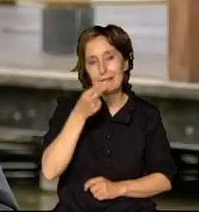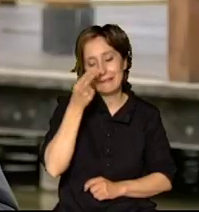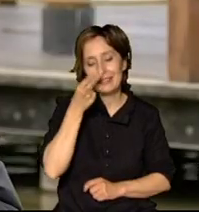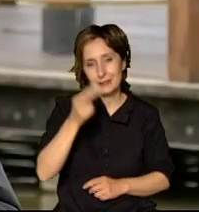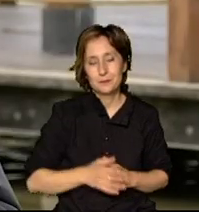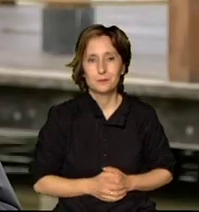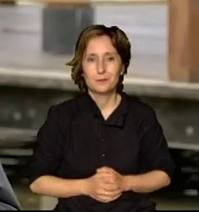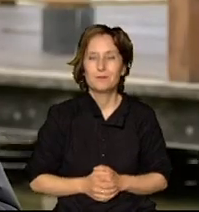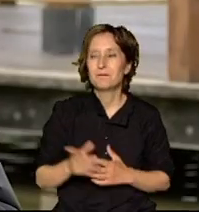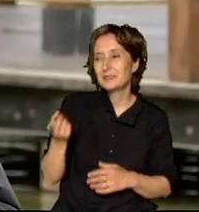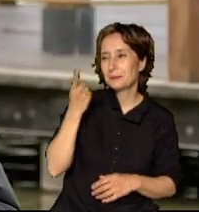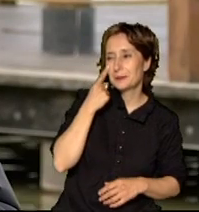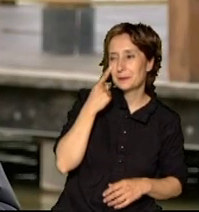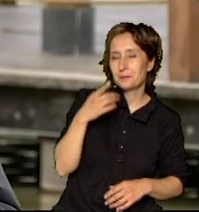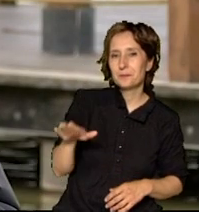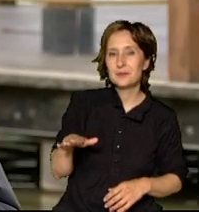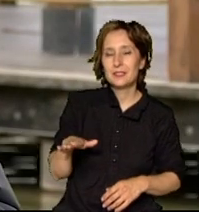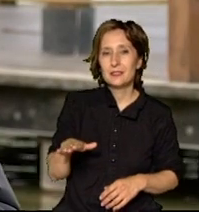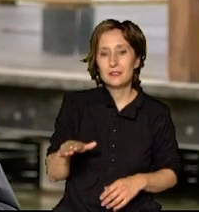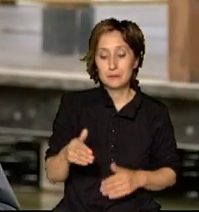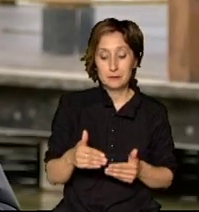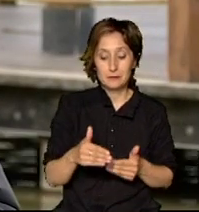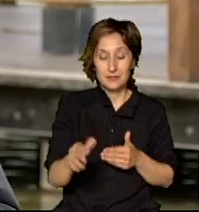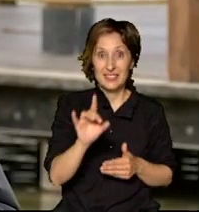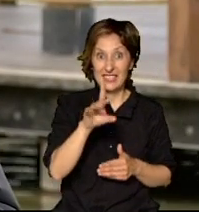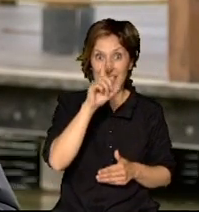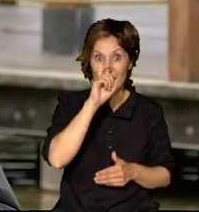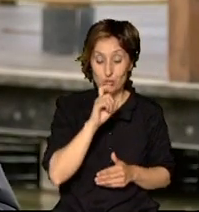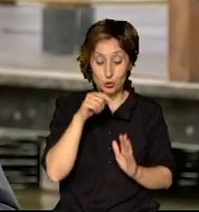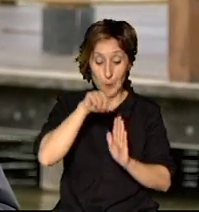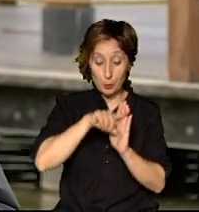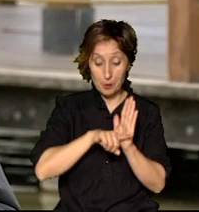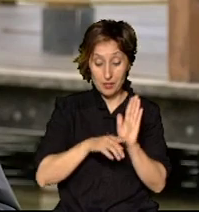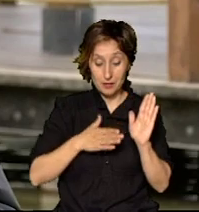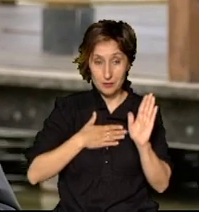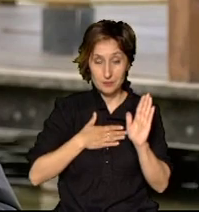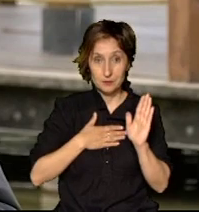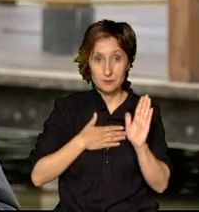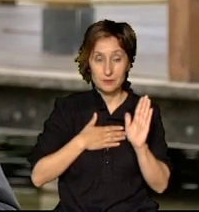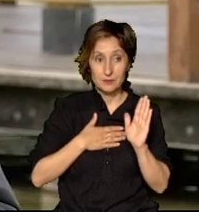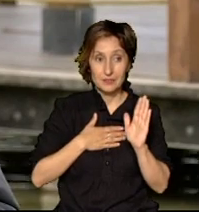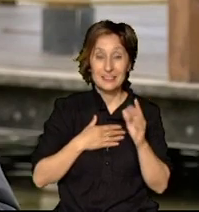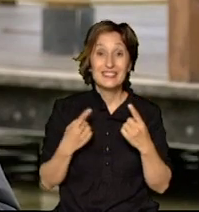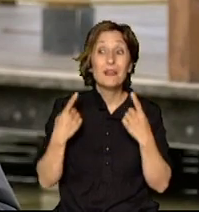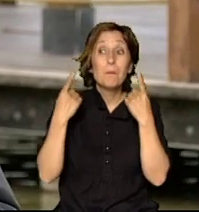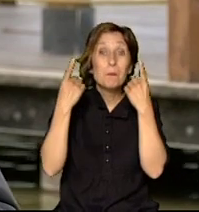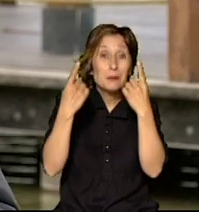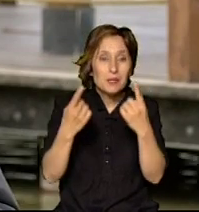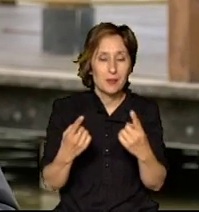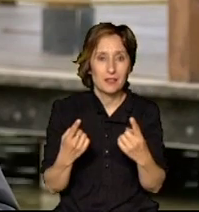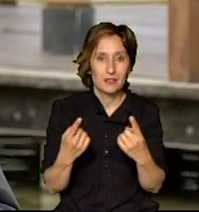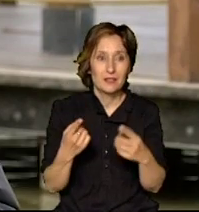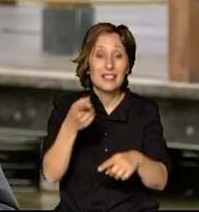Navarra. Fíjate que vamos camino de los 15 años de este programa y ha sido la primera vez que hemos hecho